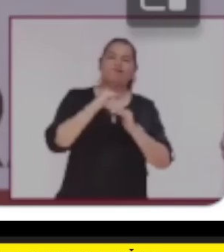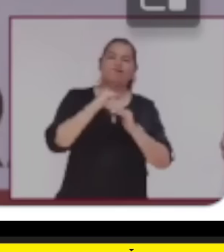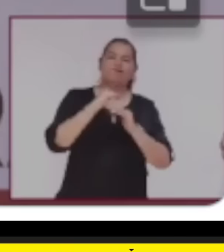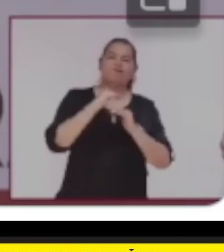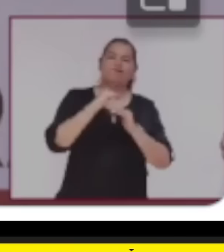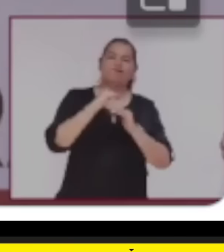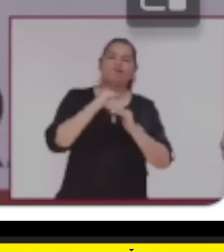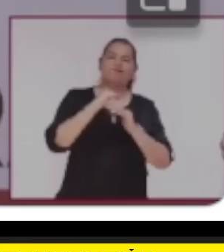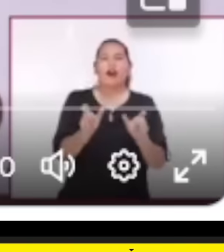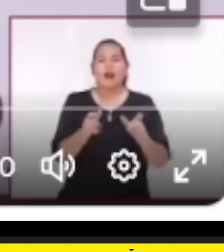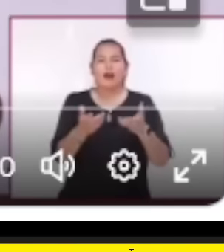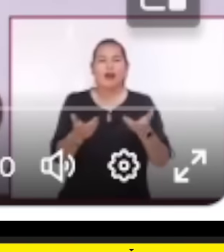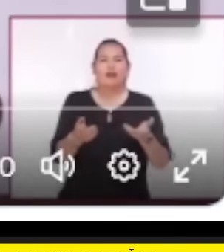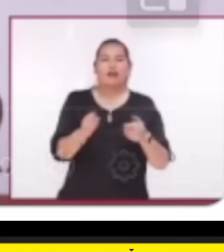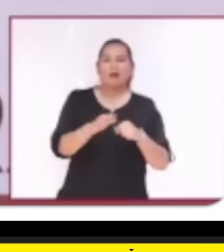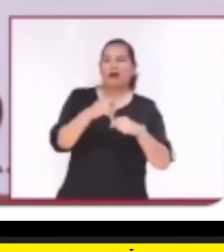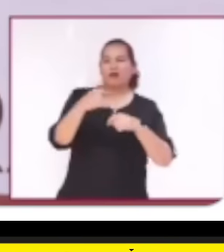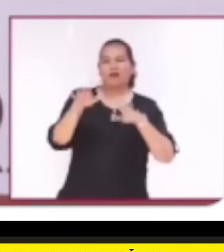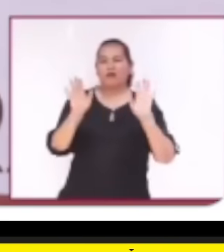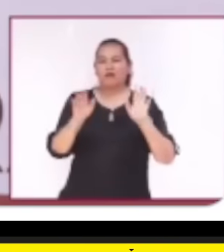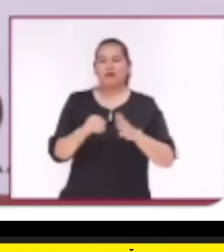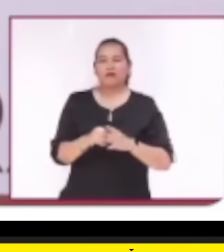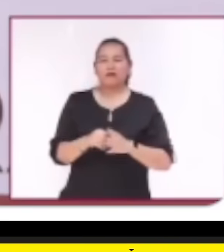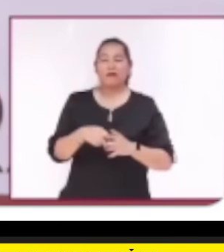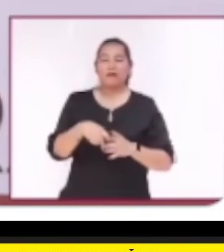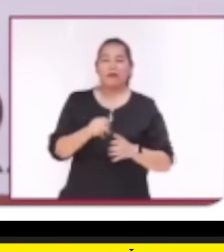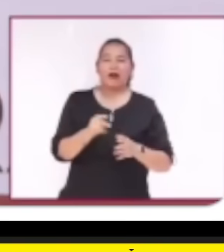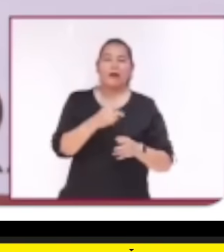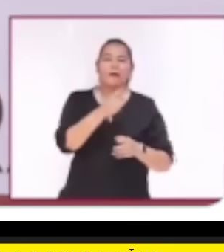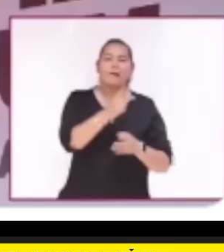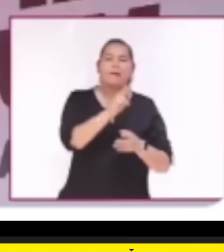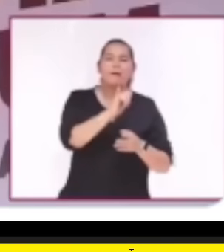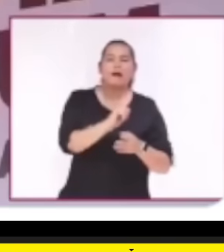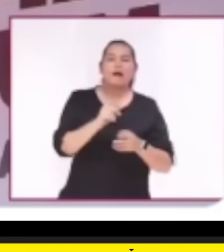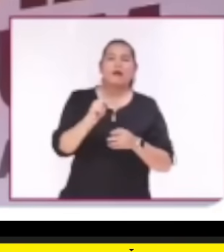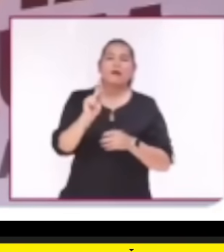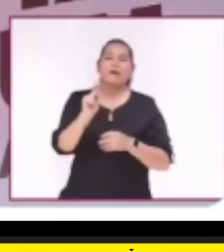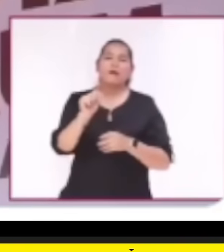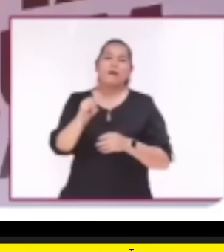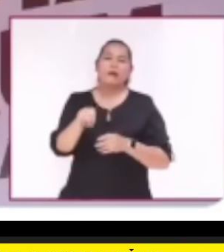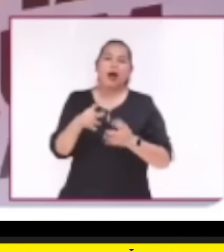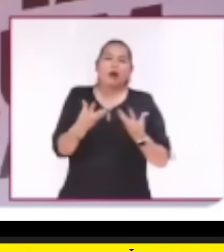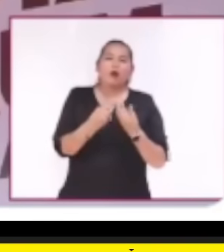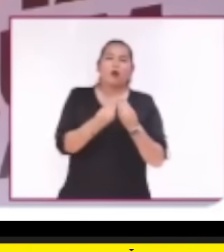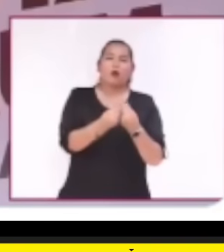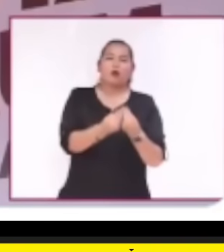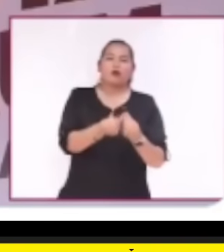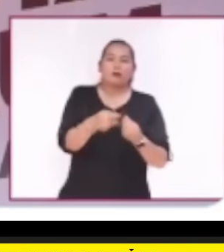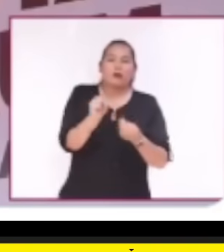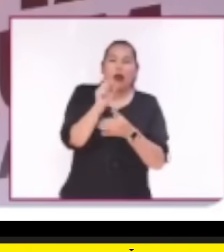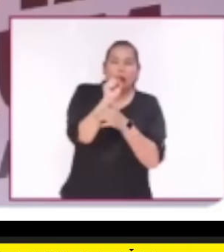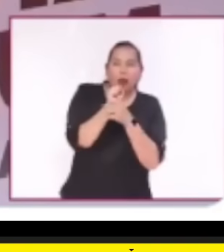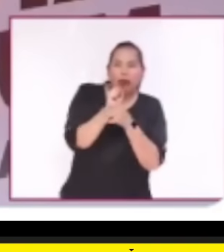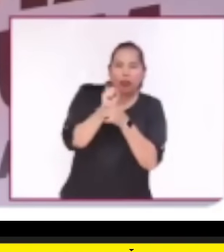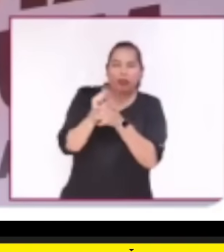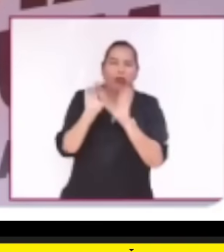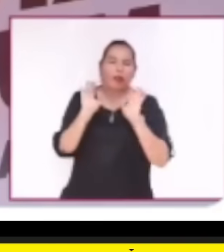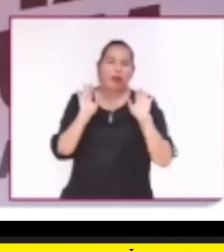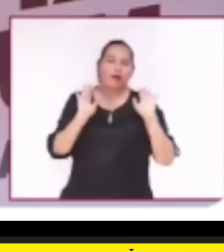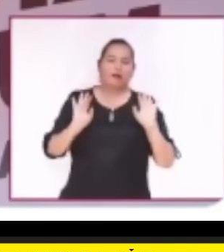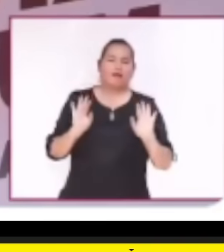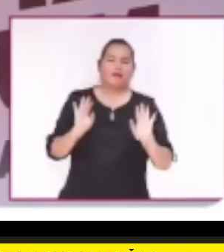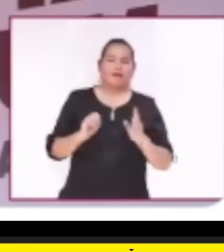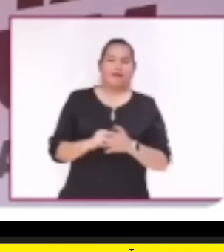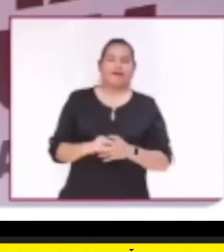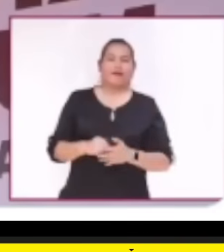INE no más no reacciona pero son pri y pan juntos lo que pasa es que les da vergüenza decir que son del Pri y del pan a